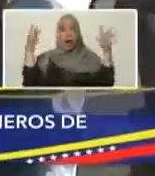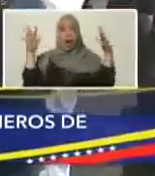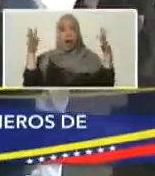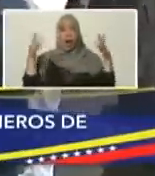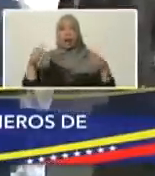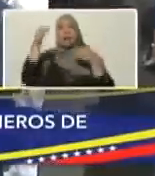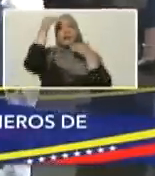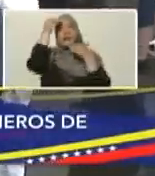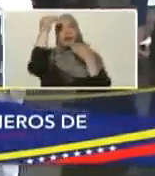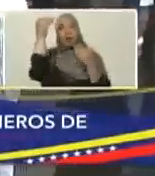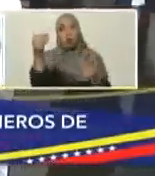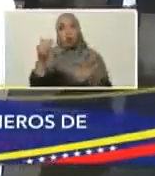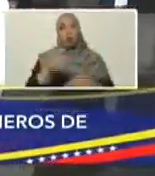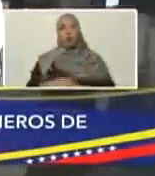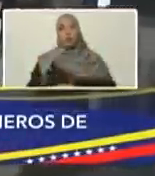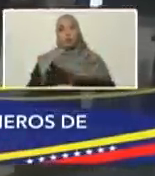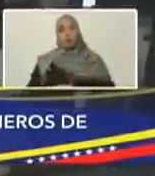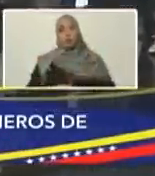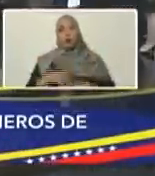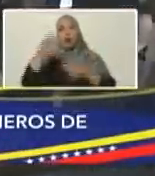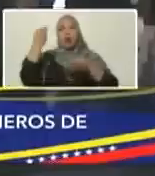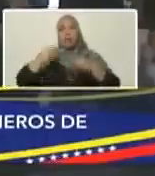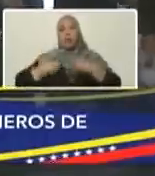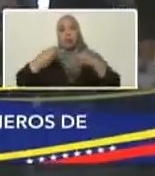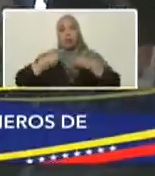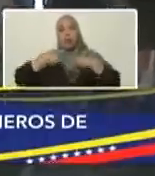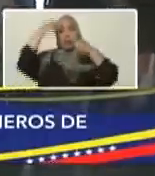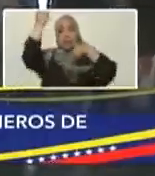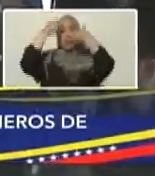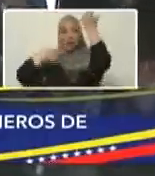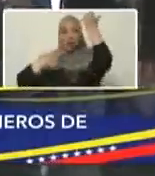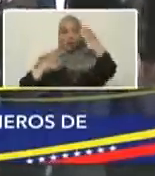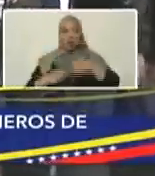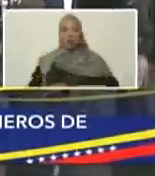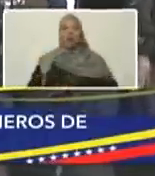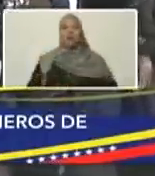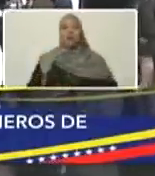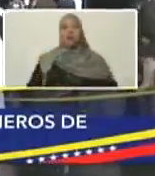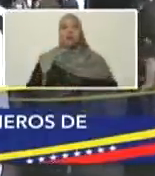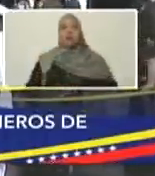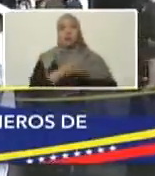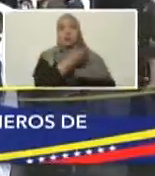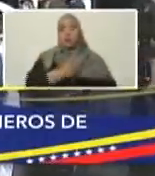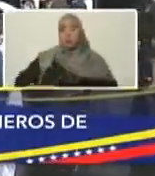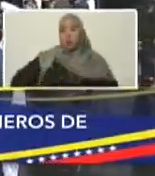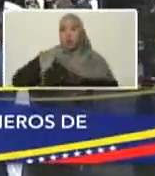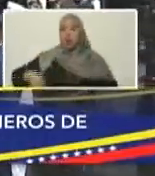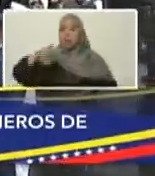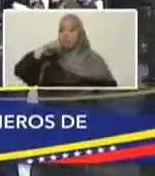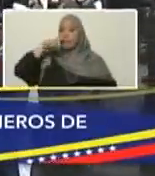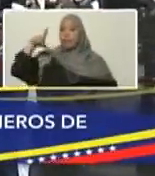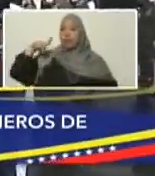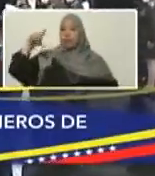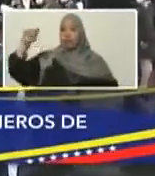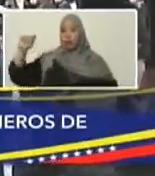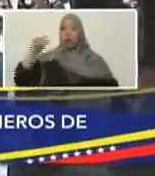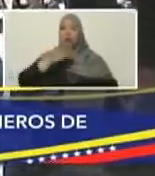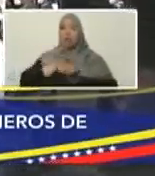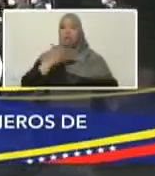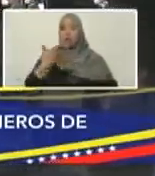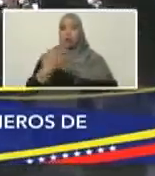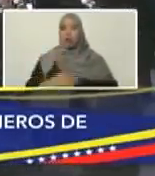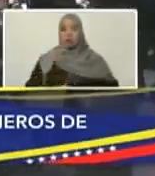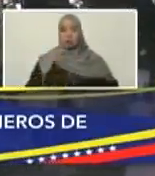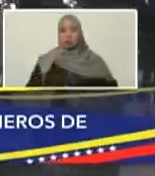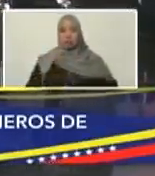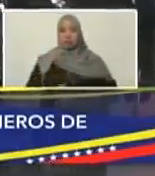¡Saludo! ¡Chávez vive! ¡La patria sigue! Mi comandante jefe, permiso para retirarme. ¡Adelante!